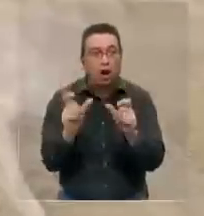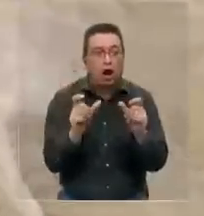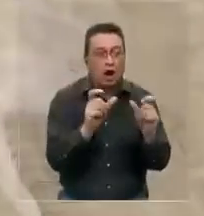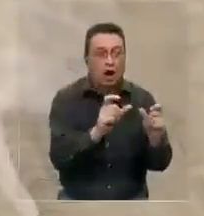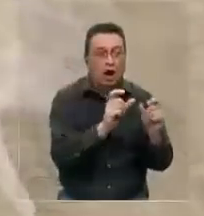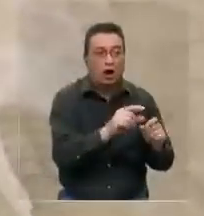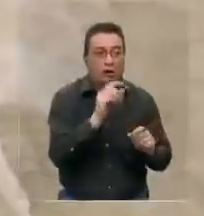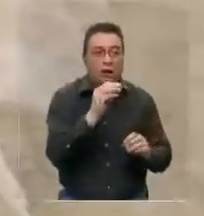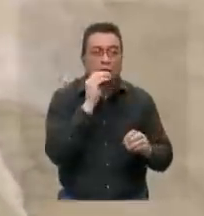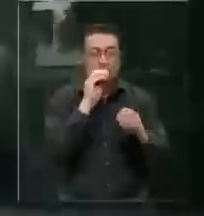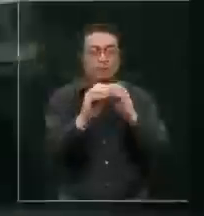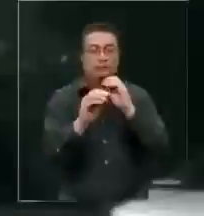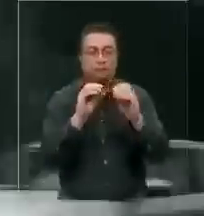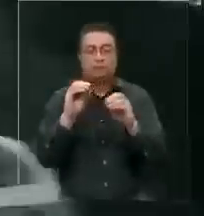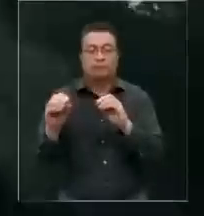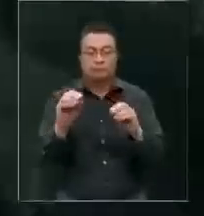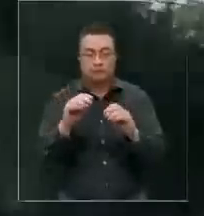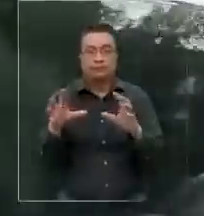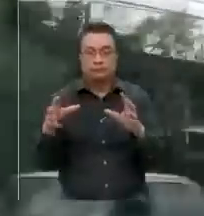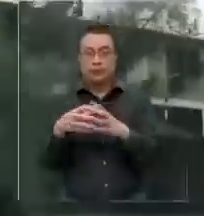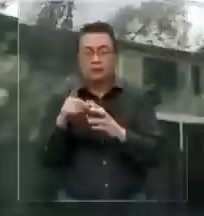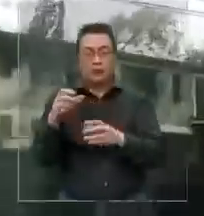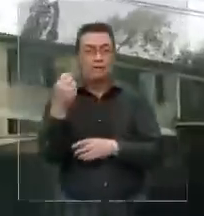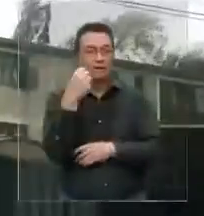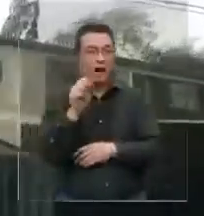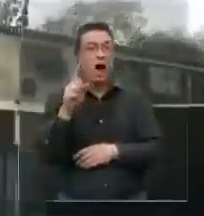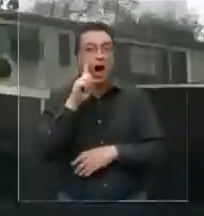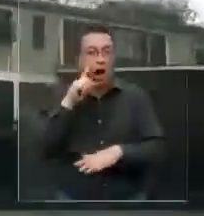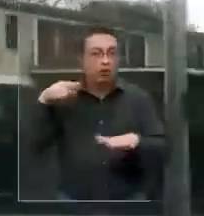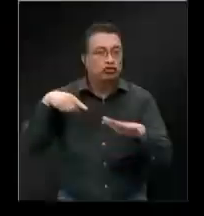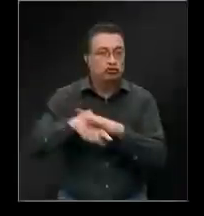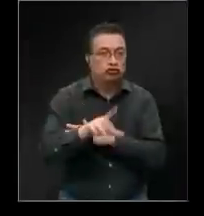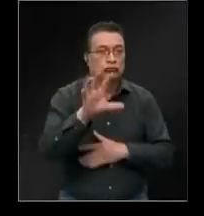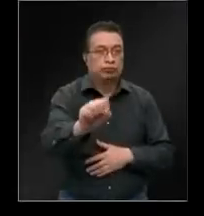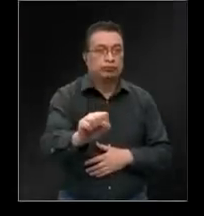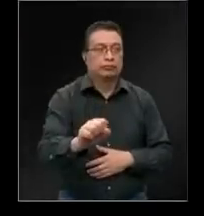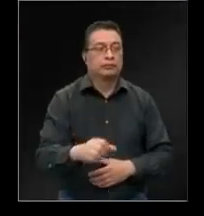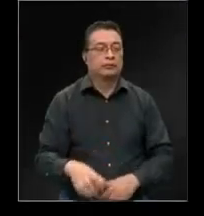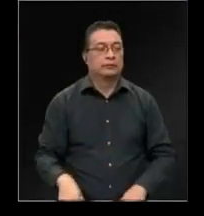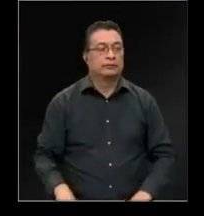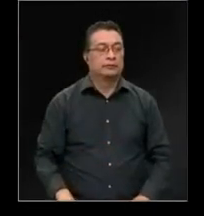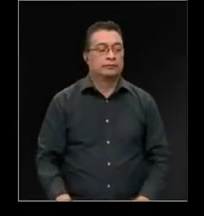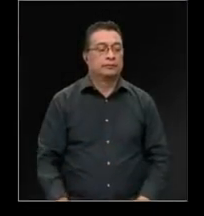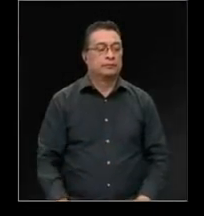primer llamado de las patrullas que avisan de un infractor sorprendido.